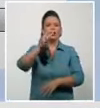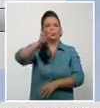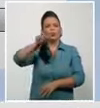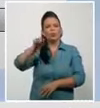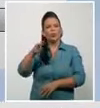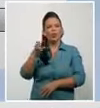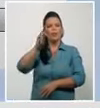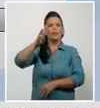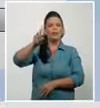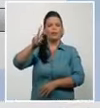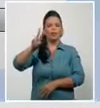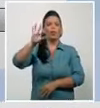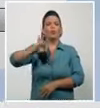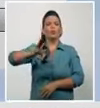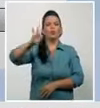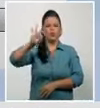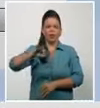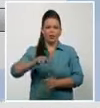2,32%.